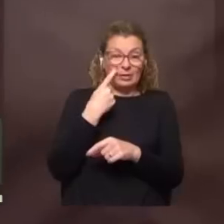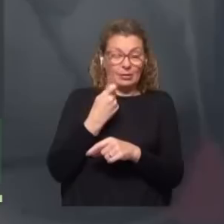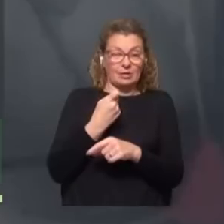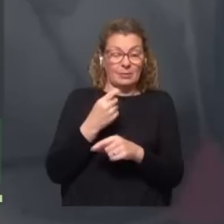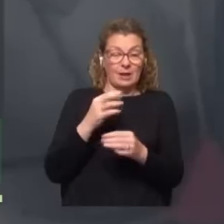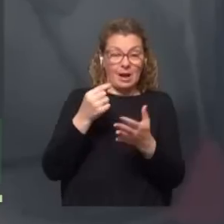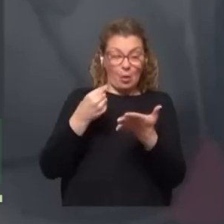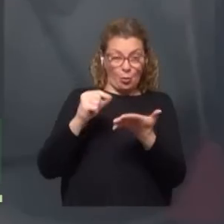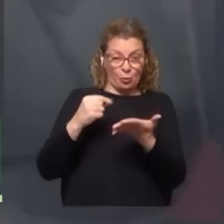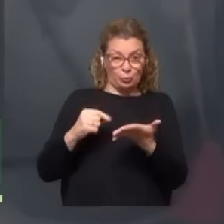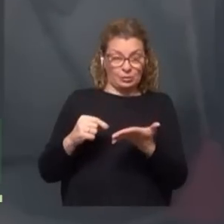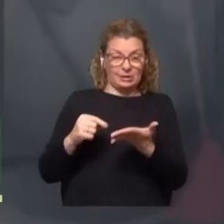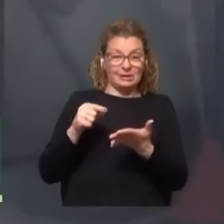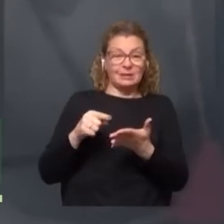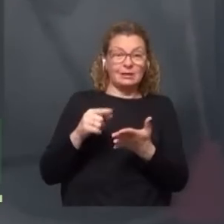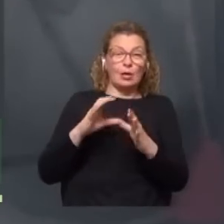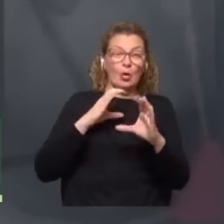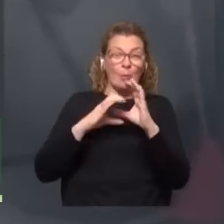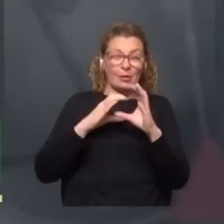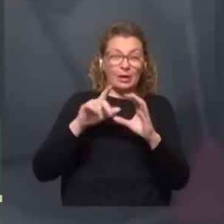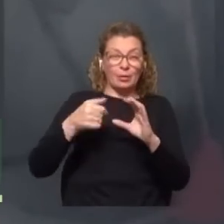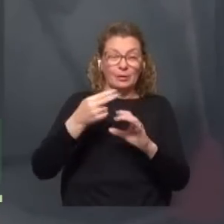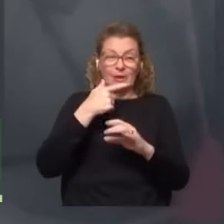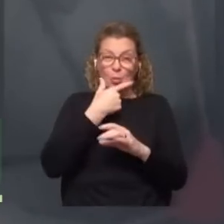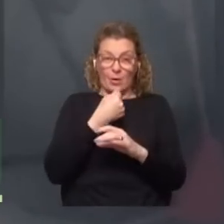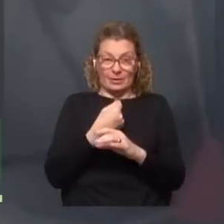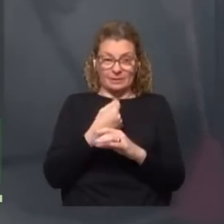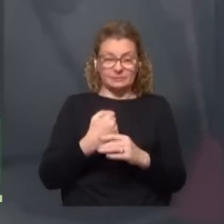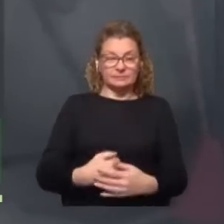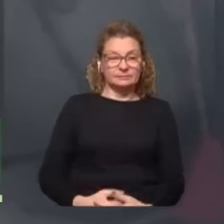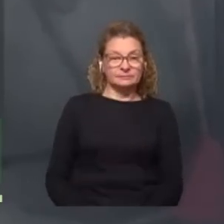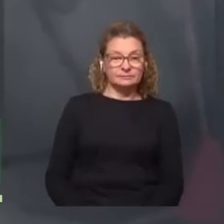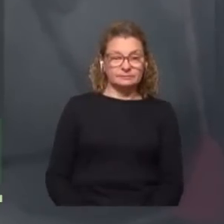para el ajuste tarifario que será comunicado este jueves